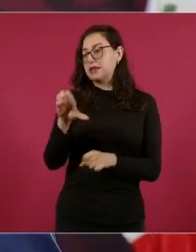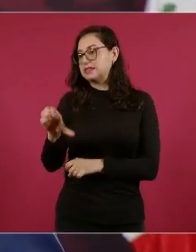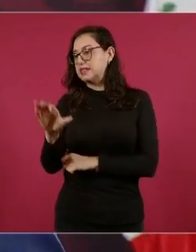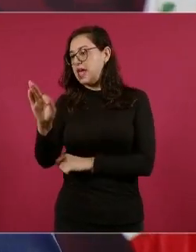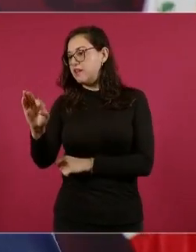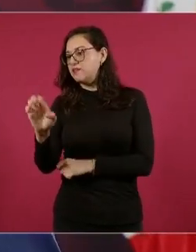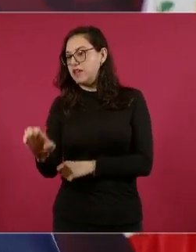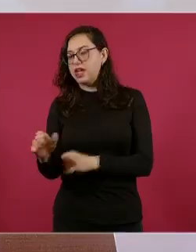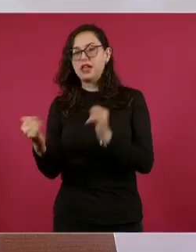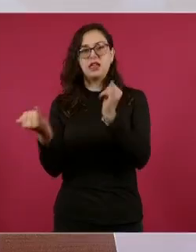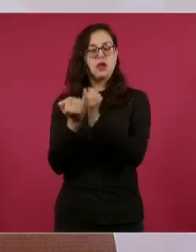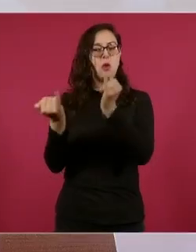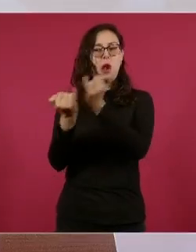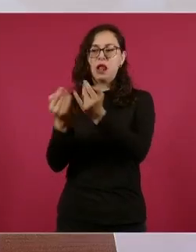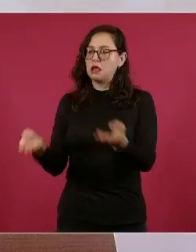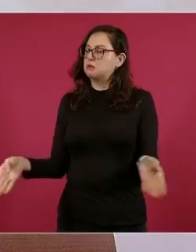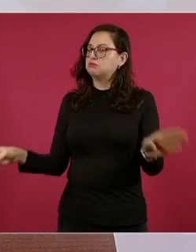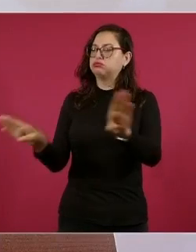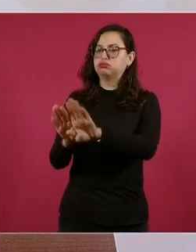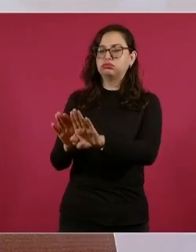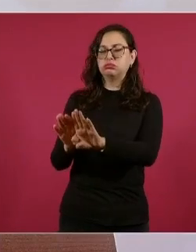acabar con todas las empresas públicas.